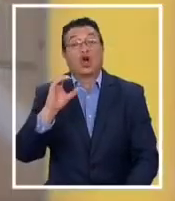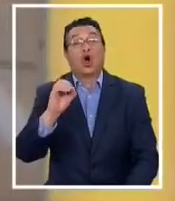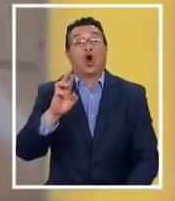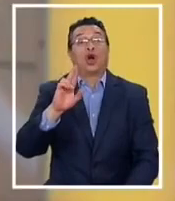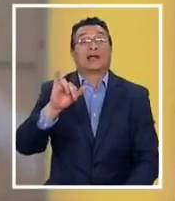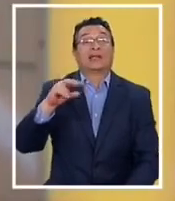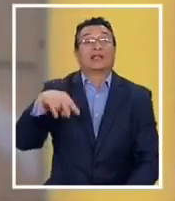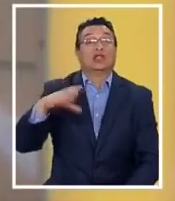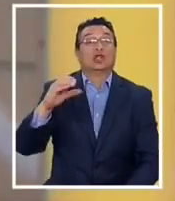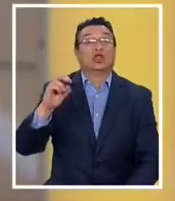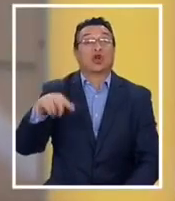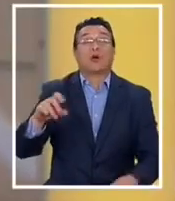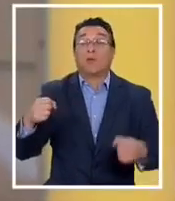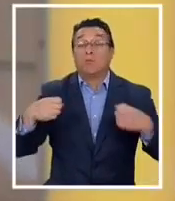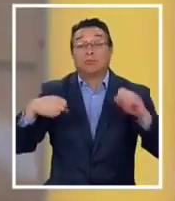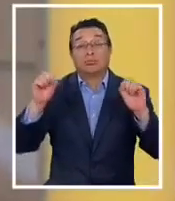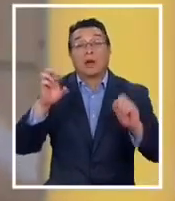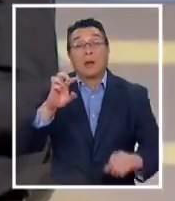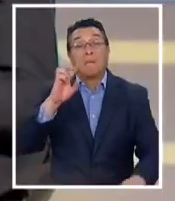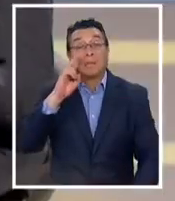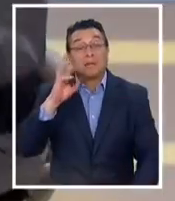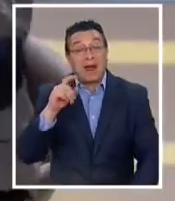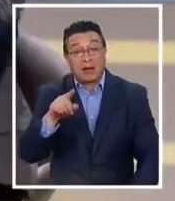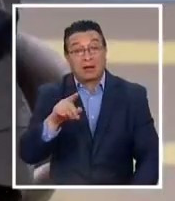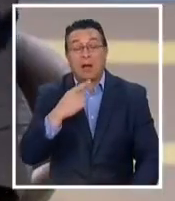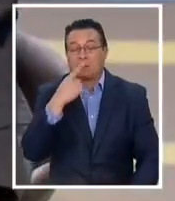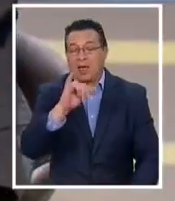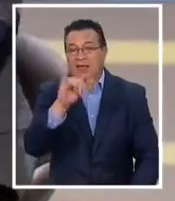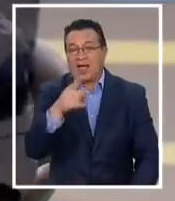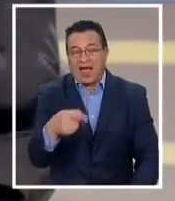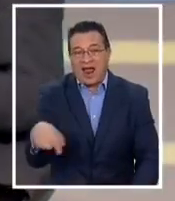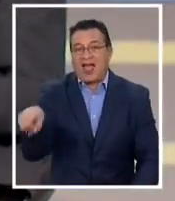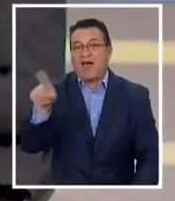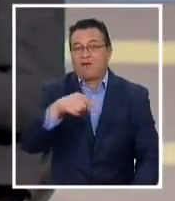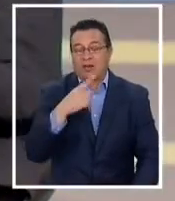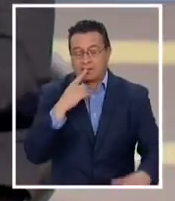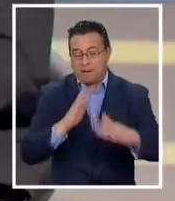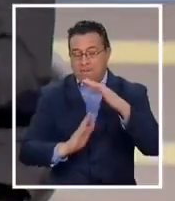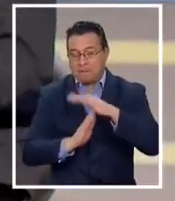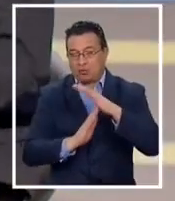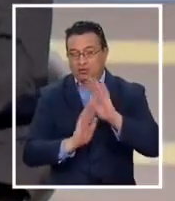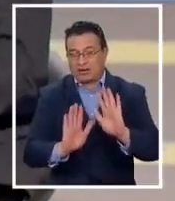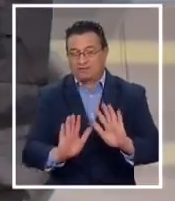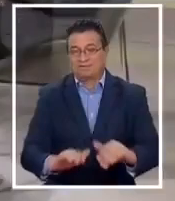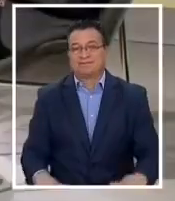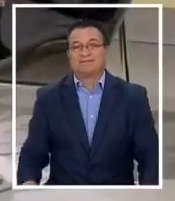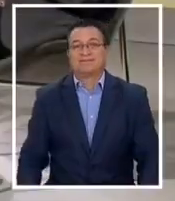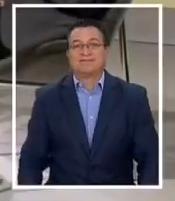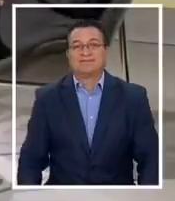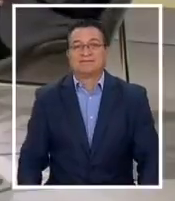rincón en una sigan a en la primaria se lo preguntamos a la vuelta a una pausa han dejado